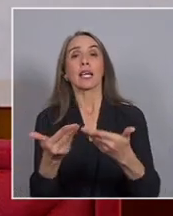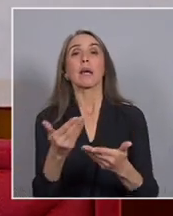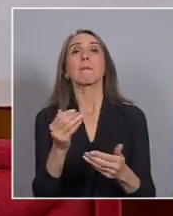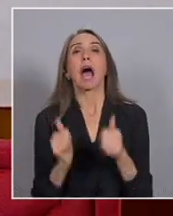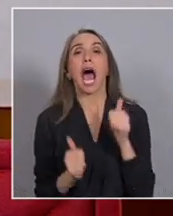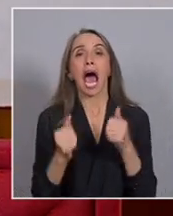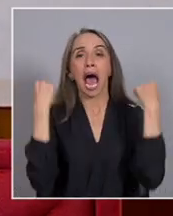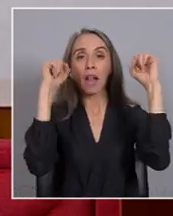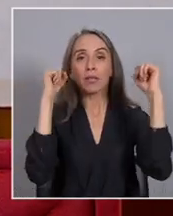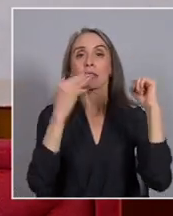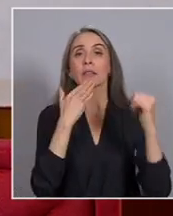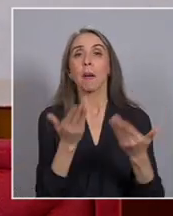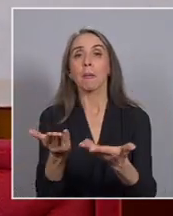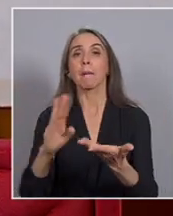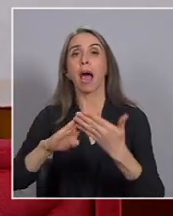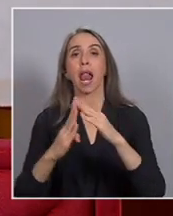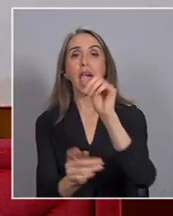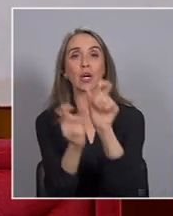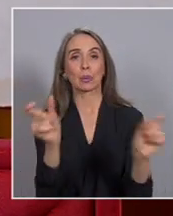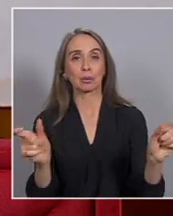también de la comunidad.